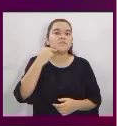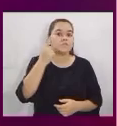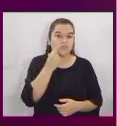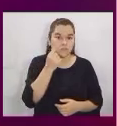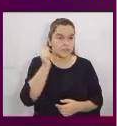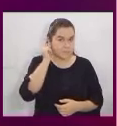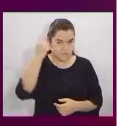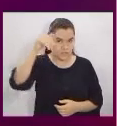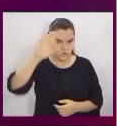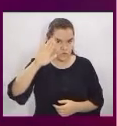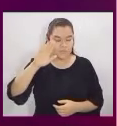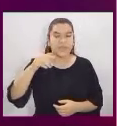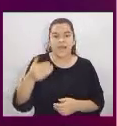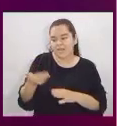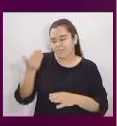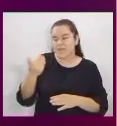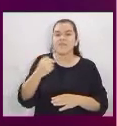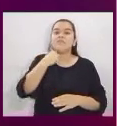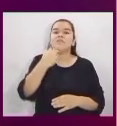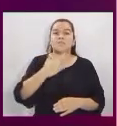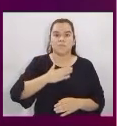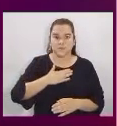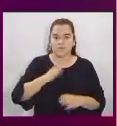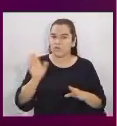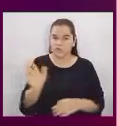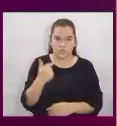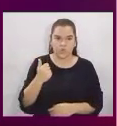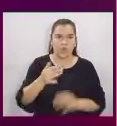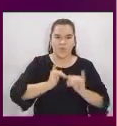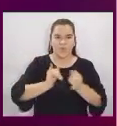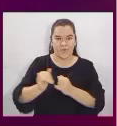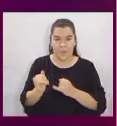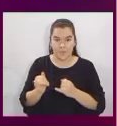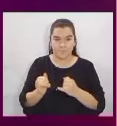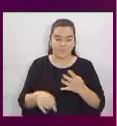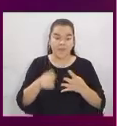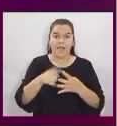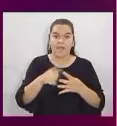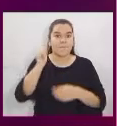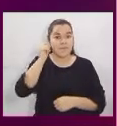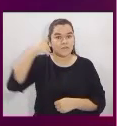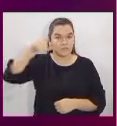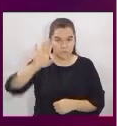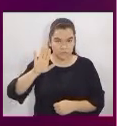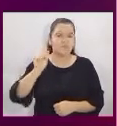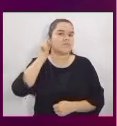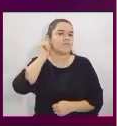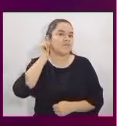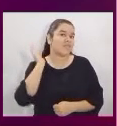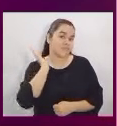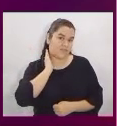debido a que mi hijo mayor, en ese momento todos mis hijos eran adolescentes y él tenía